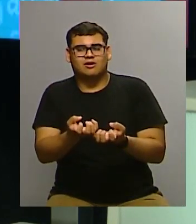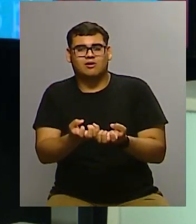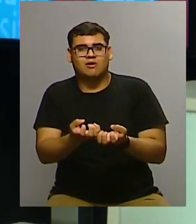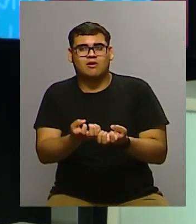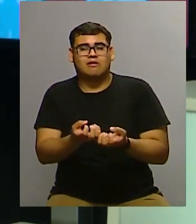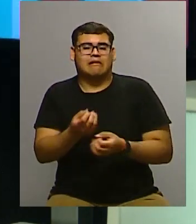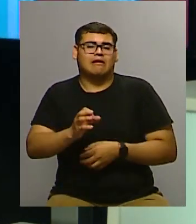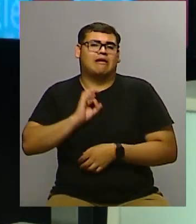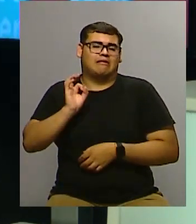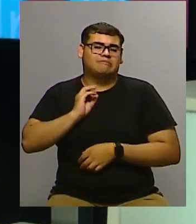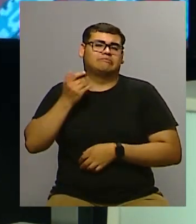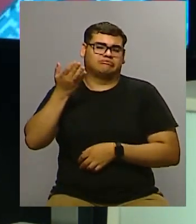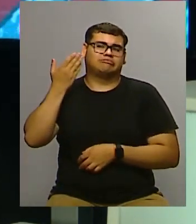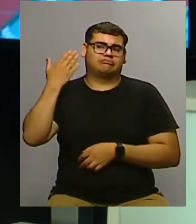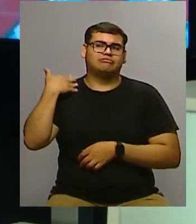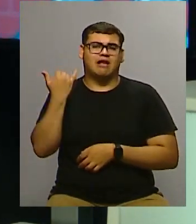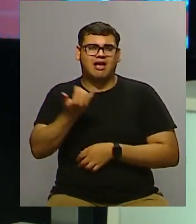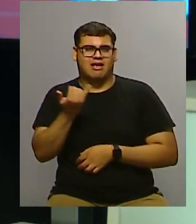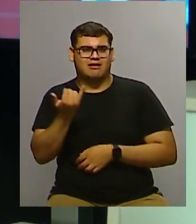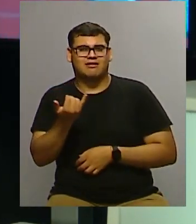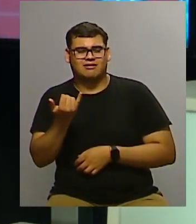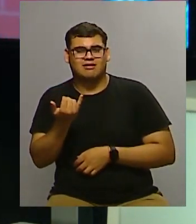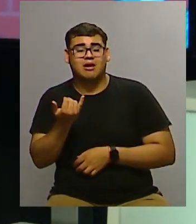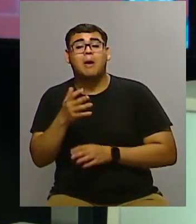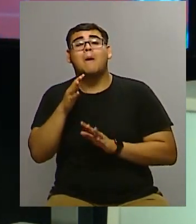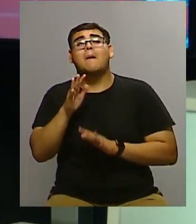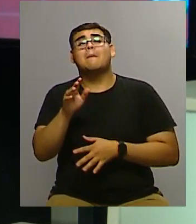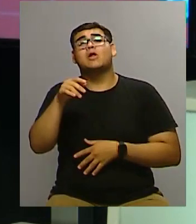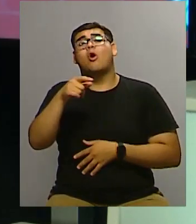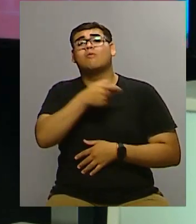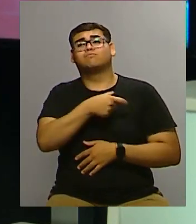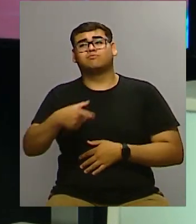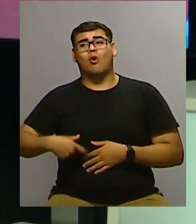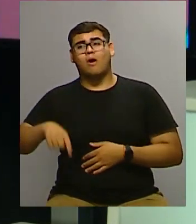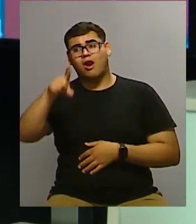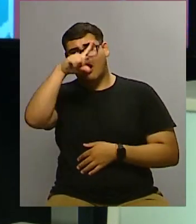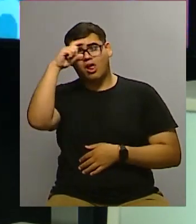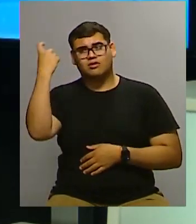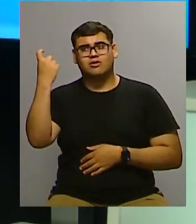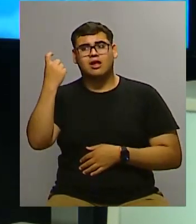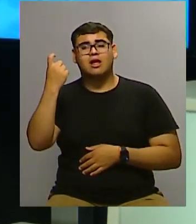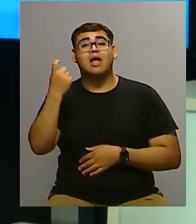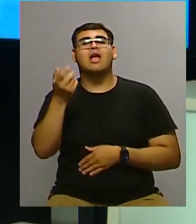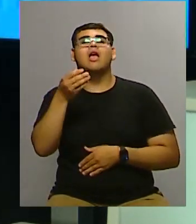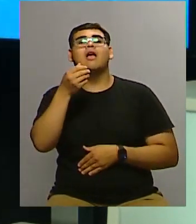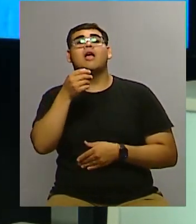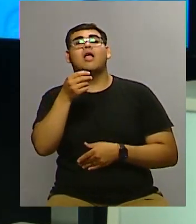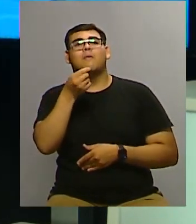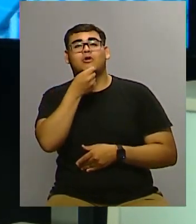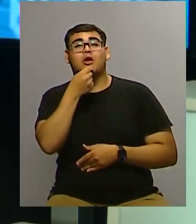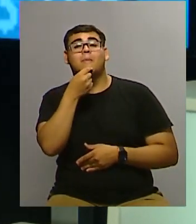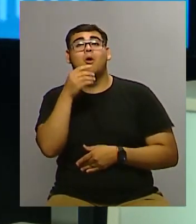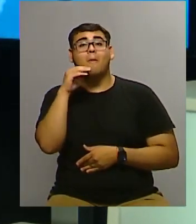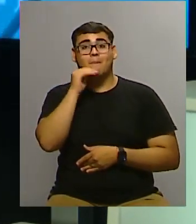hablar, y quería apuntar ahí porque decían, desde el gobierno nacional están pidiendo, de hecho Sergio Massa iba a hablar con la gente de